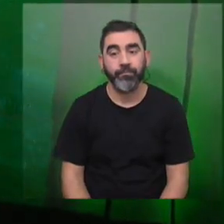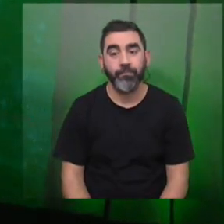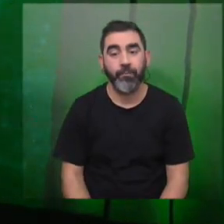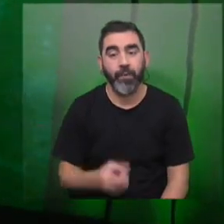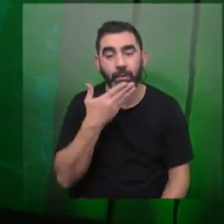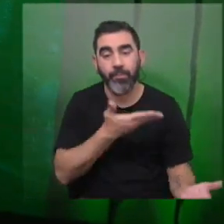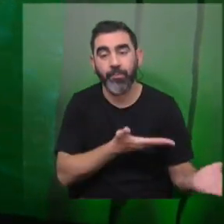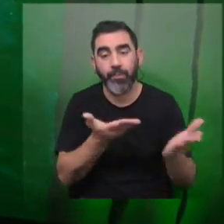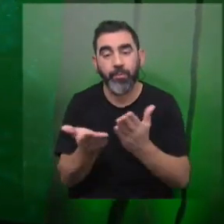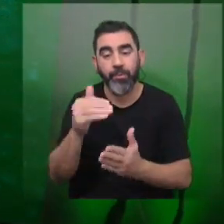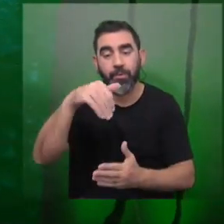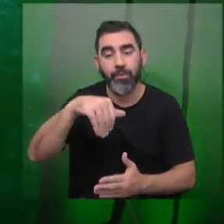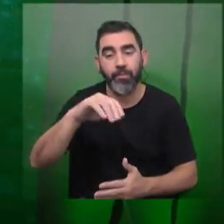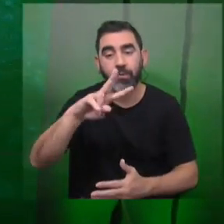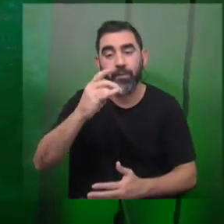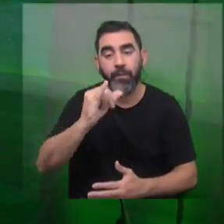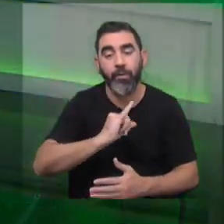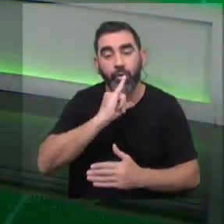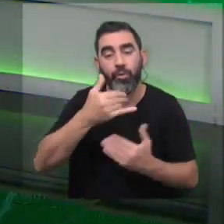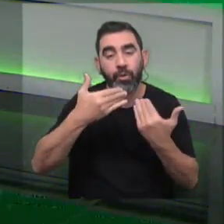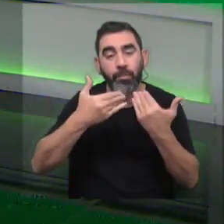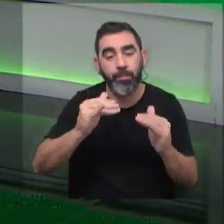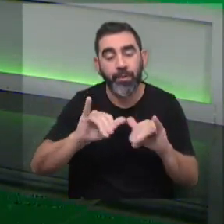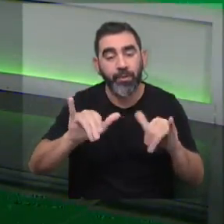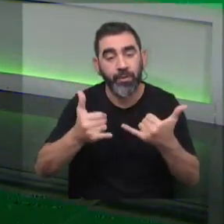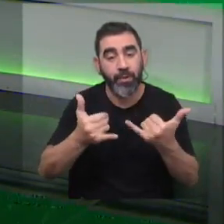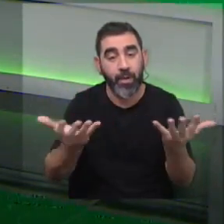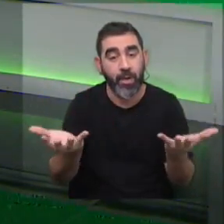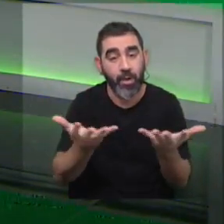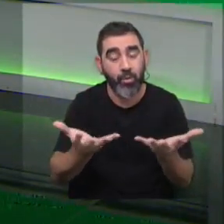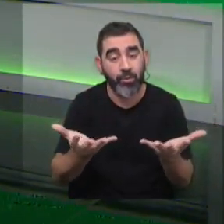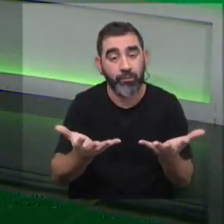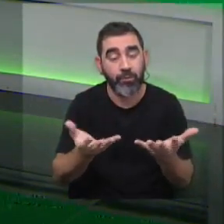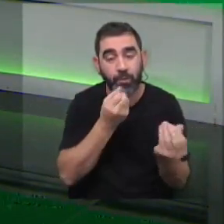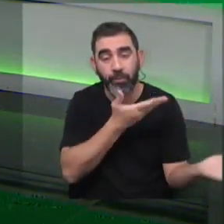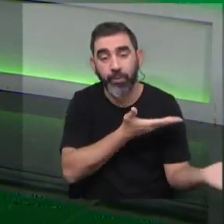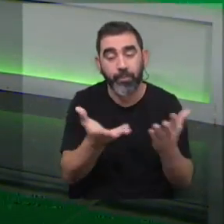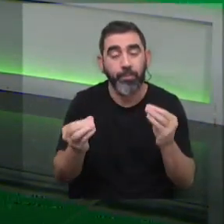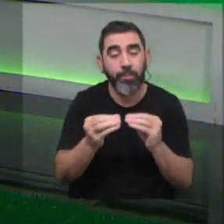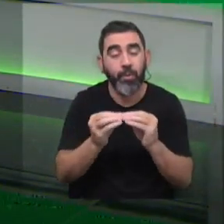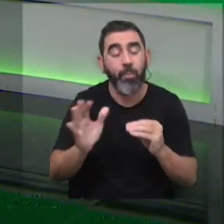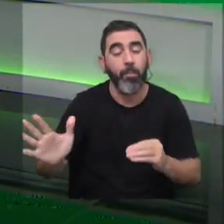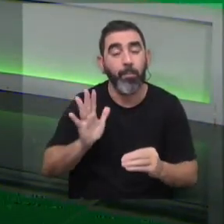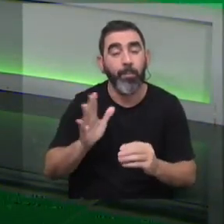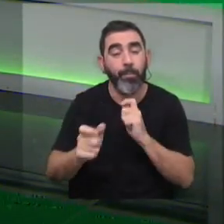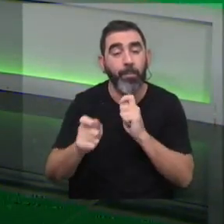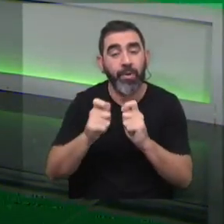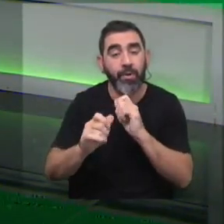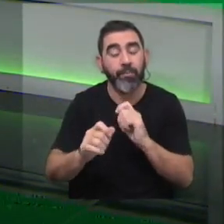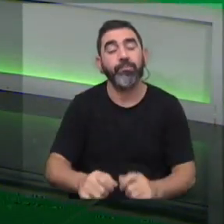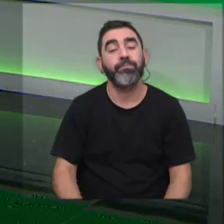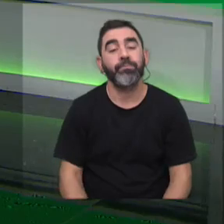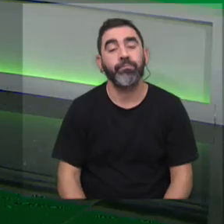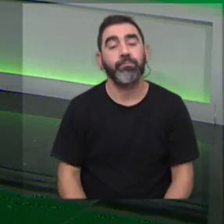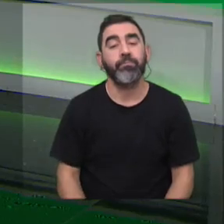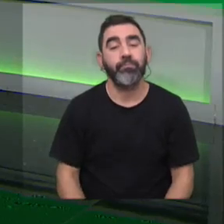Cómo están bienvenidos vamos ya en el comienzo a darle la bienvenida Juliana perdomo es un informativo especial